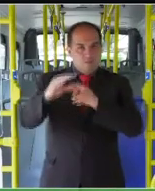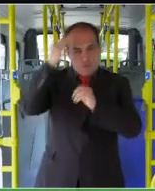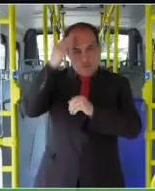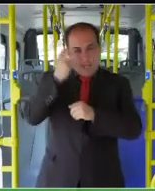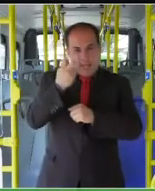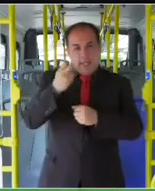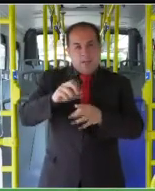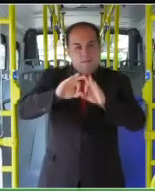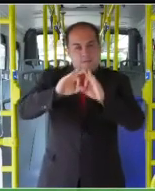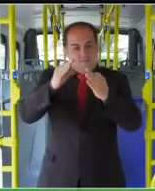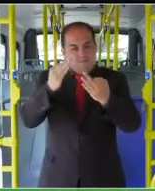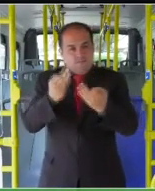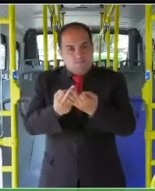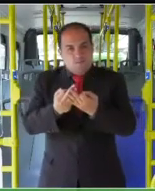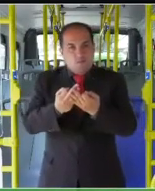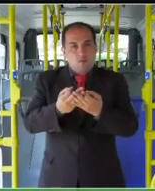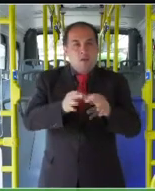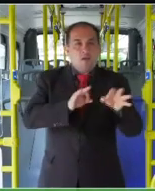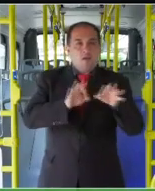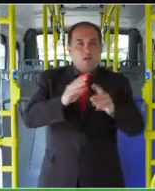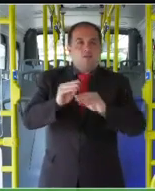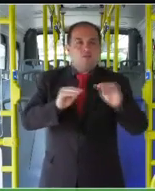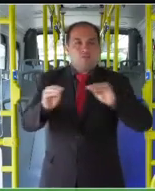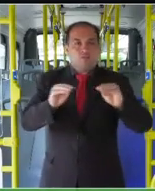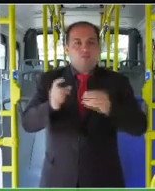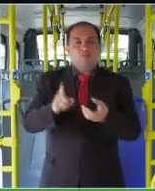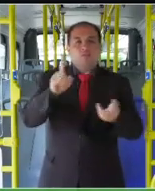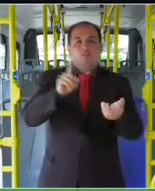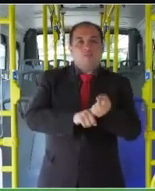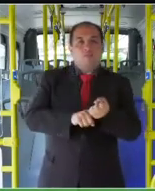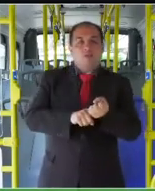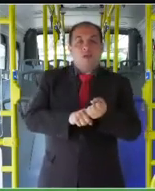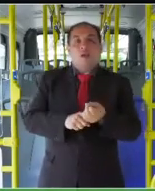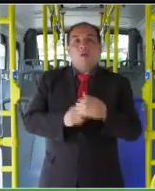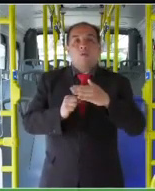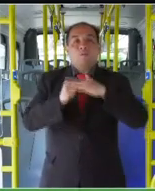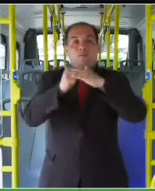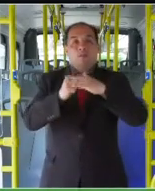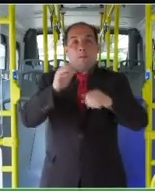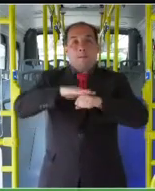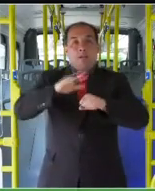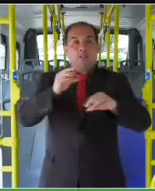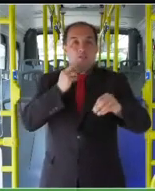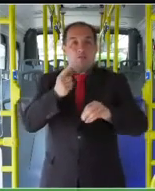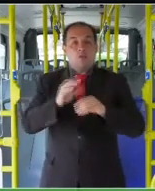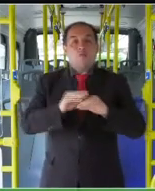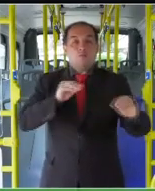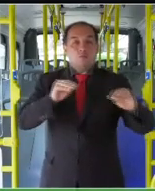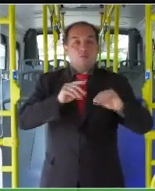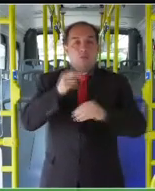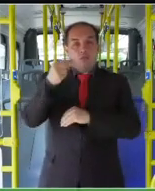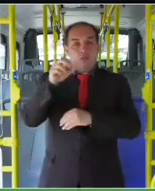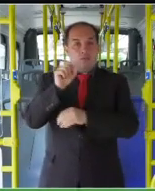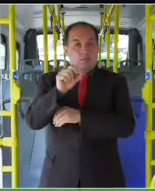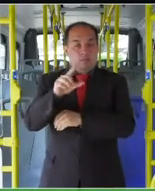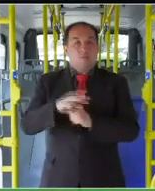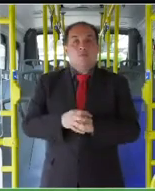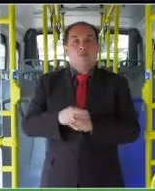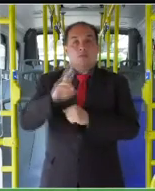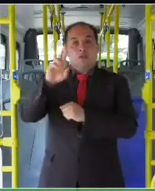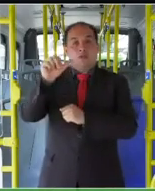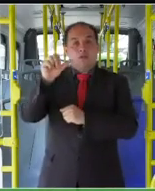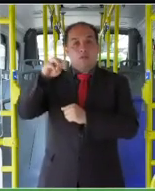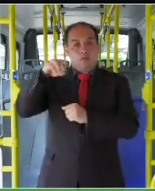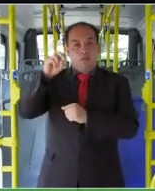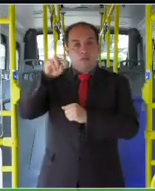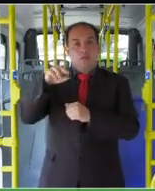movilidad integrada que tenemos en la ciudad, sustentable, más y mejor movilidad, le llamamos también. A Ramón,